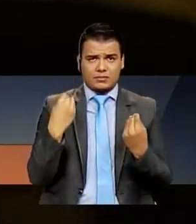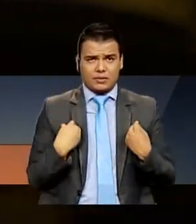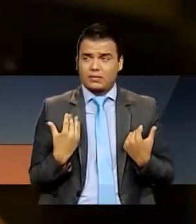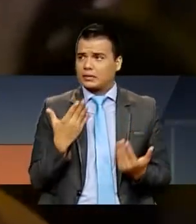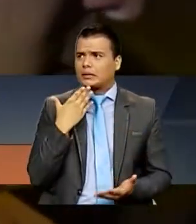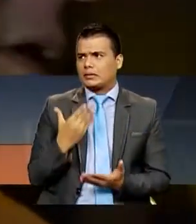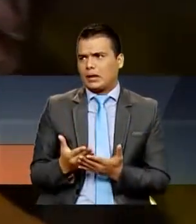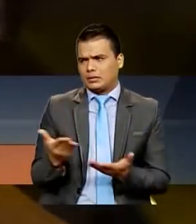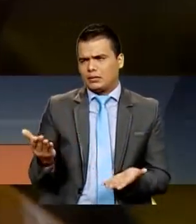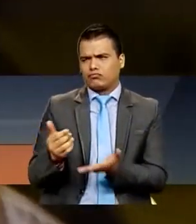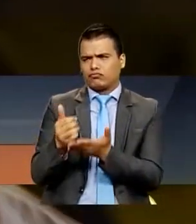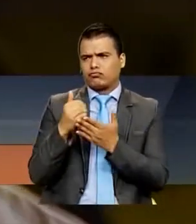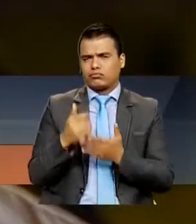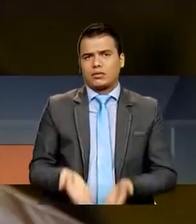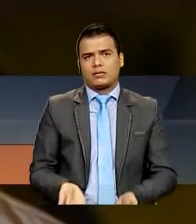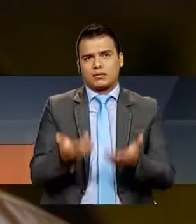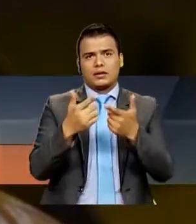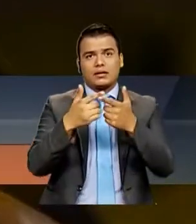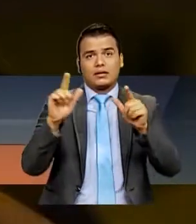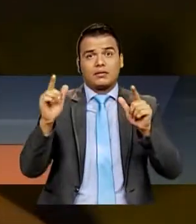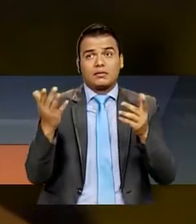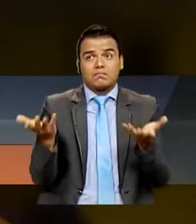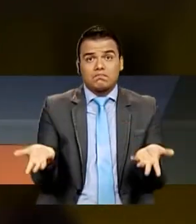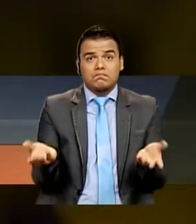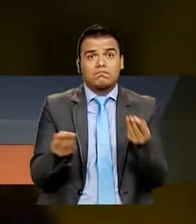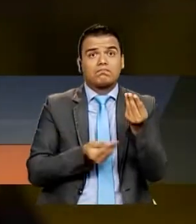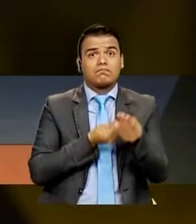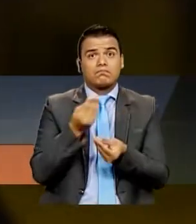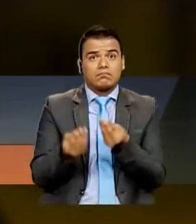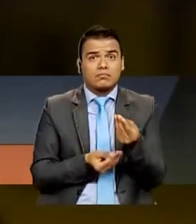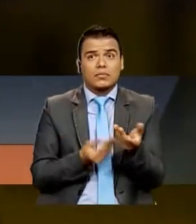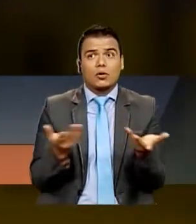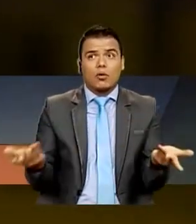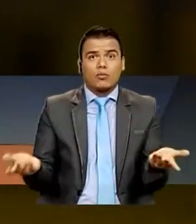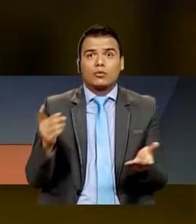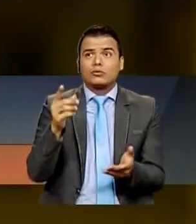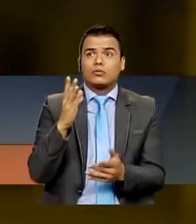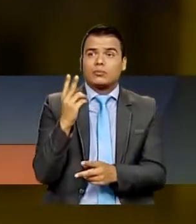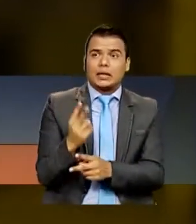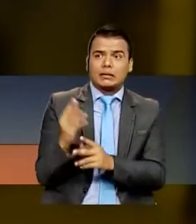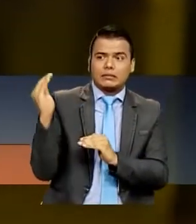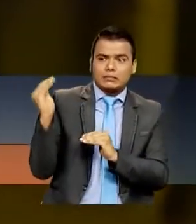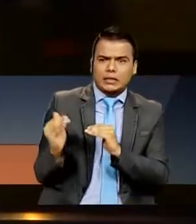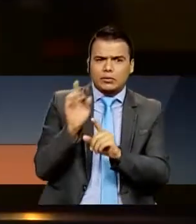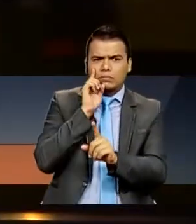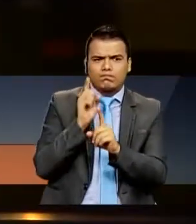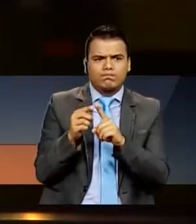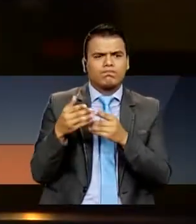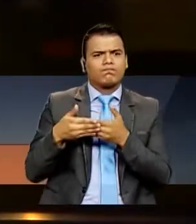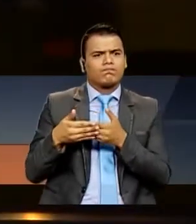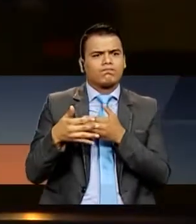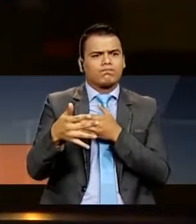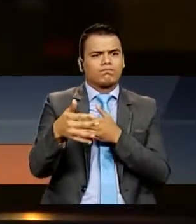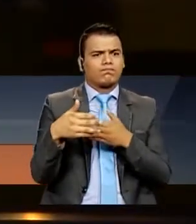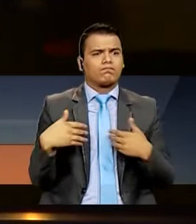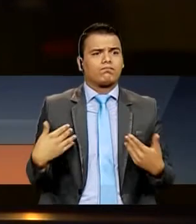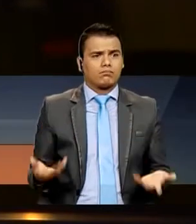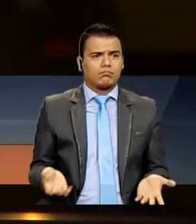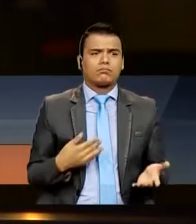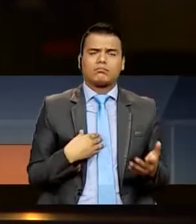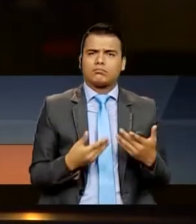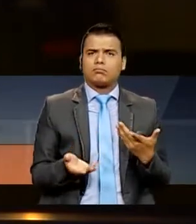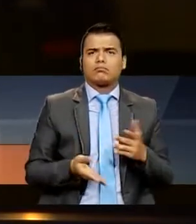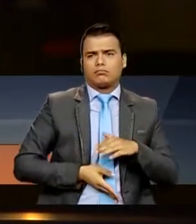liberación del comerciante, sin embargo, aún no saben cómo asumirá su seguridad de ahora en adelante. Vamos a tener medidas de